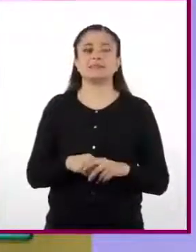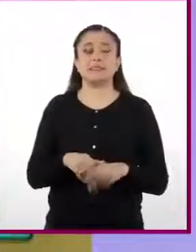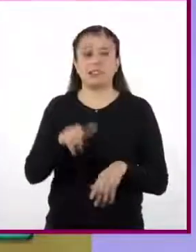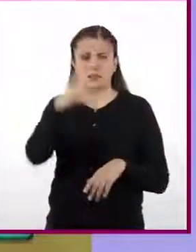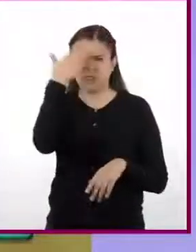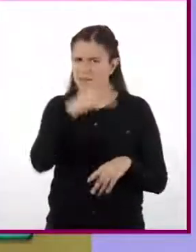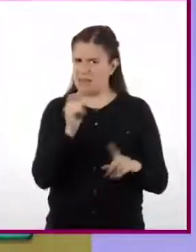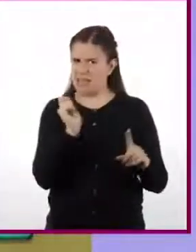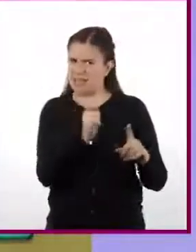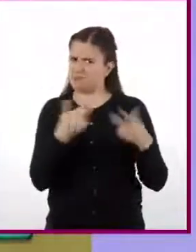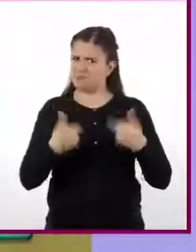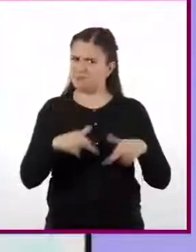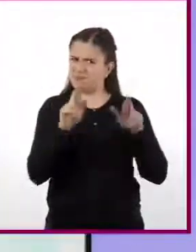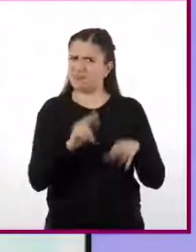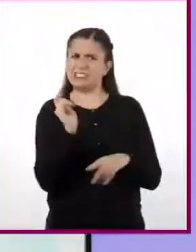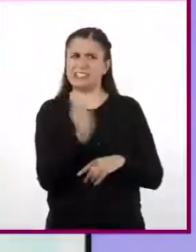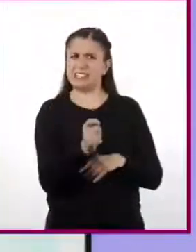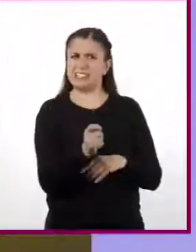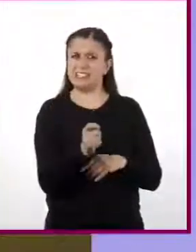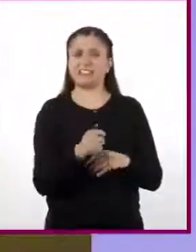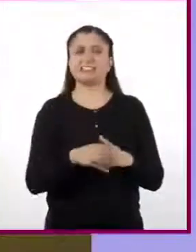en qué consiste?